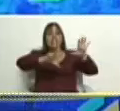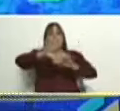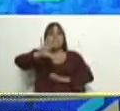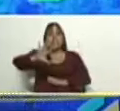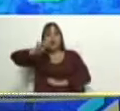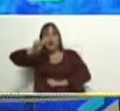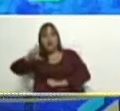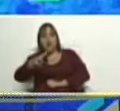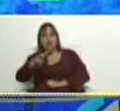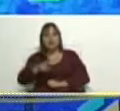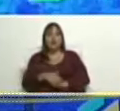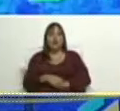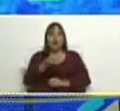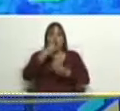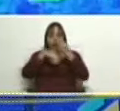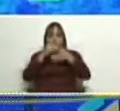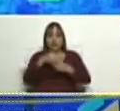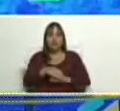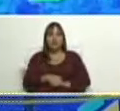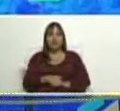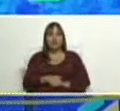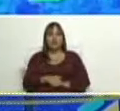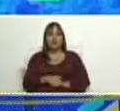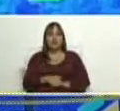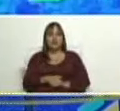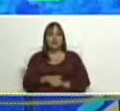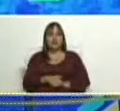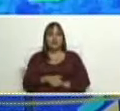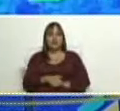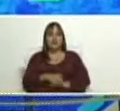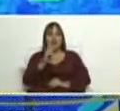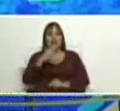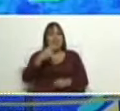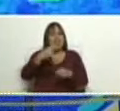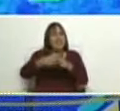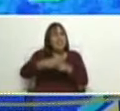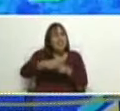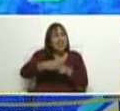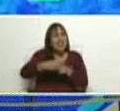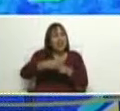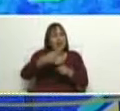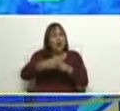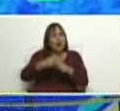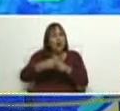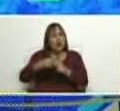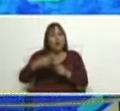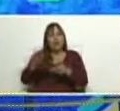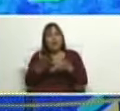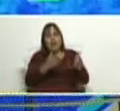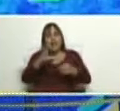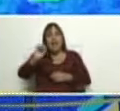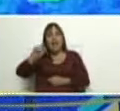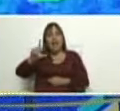suplementario, la suplementación del hierro, calcio, zinc, magnesio.